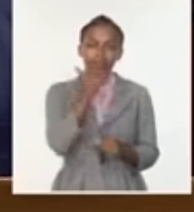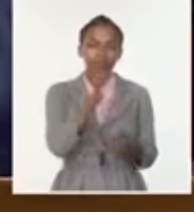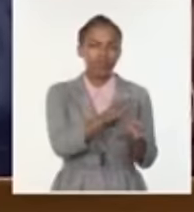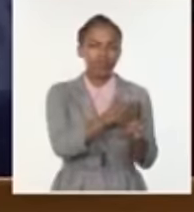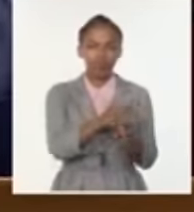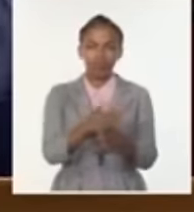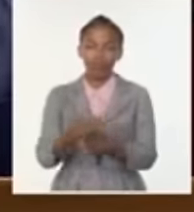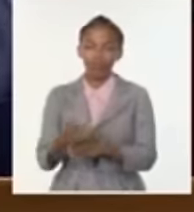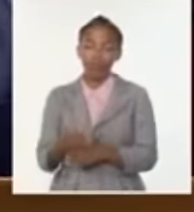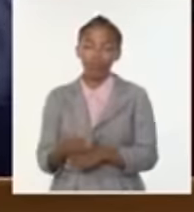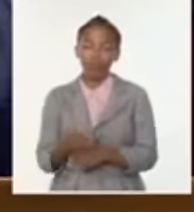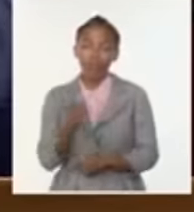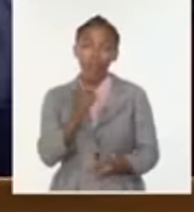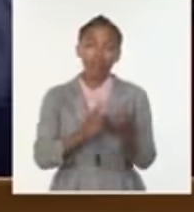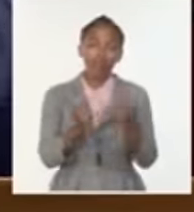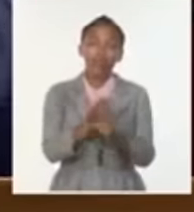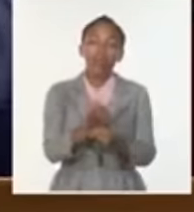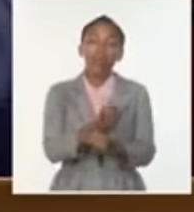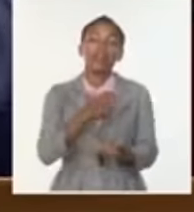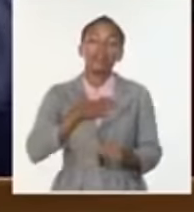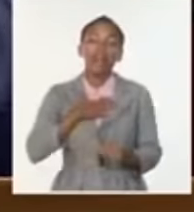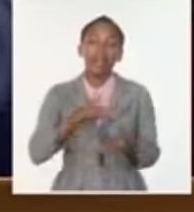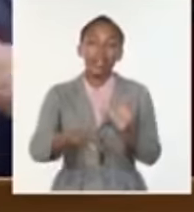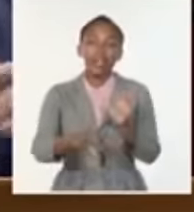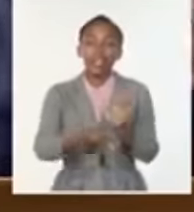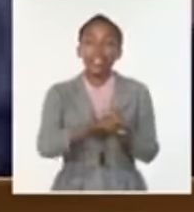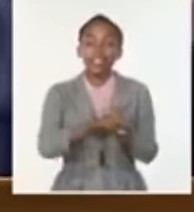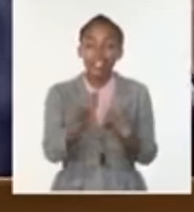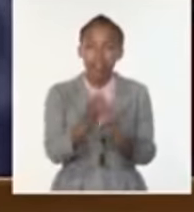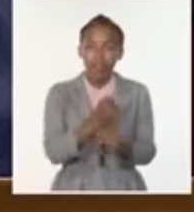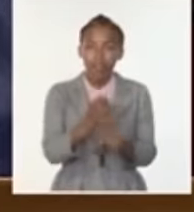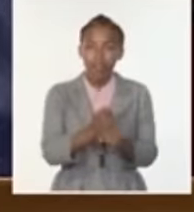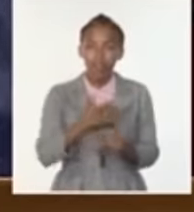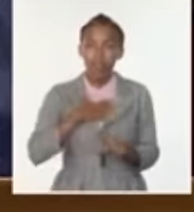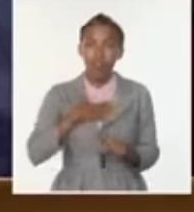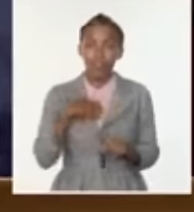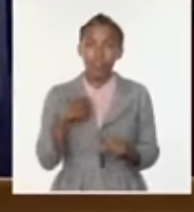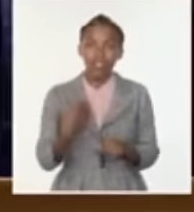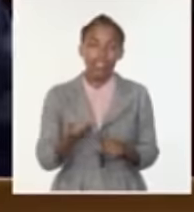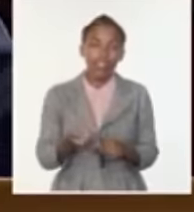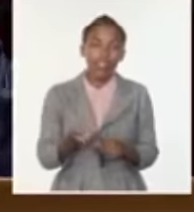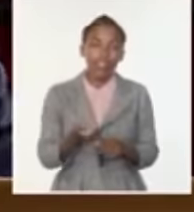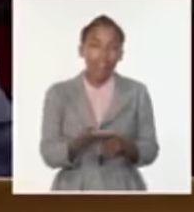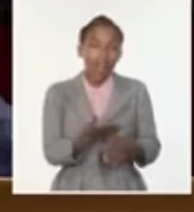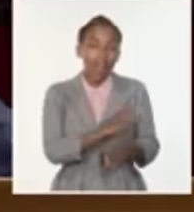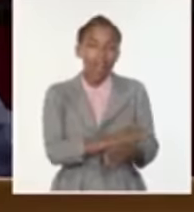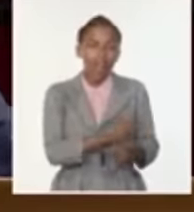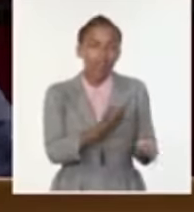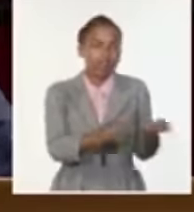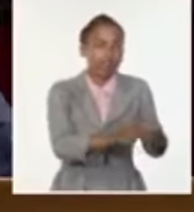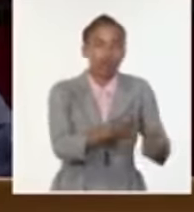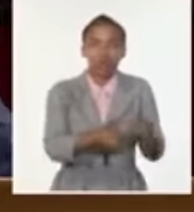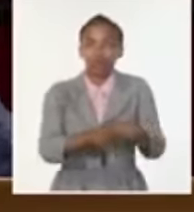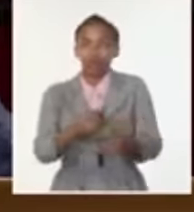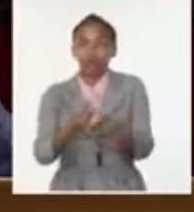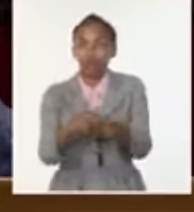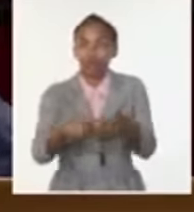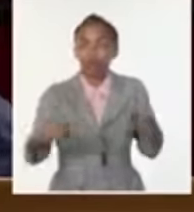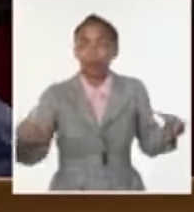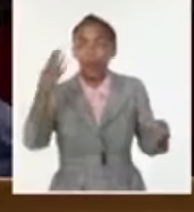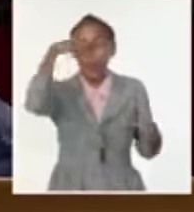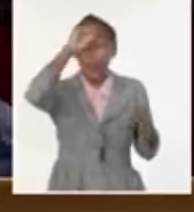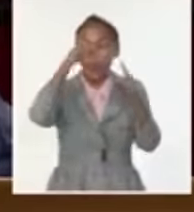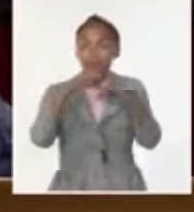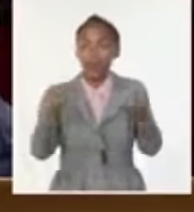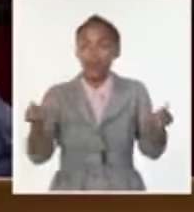hay trabajadores por cuenta propia que una licencia de trabajo por cuenta propia tienen prácticamente muchísimos negocios en todo el país. Todo eso lo vamos